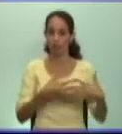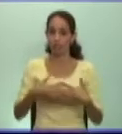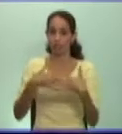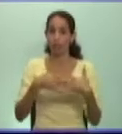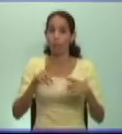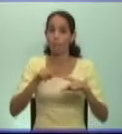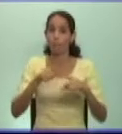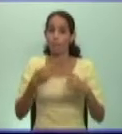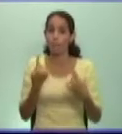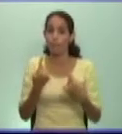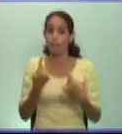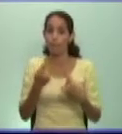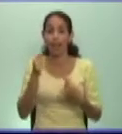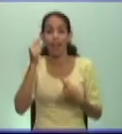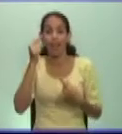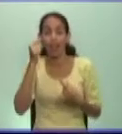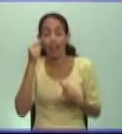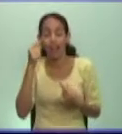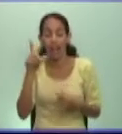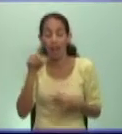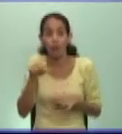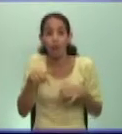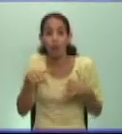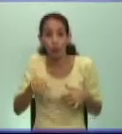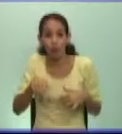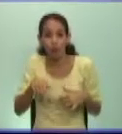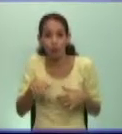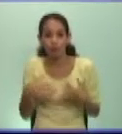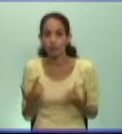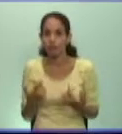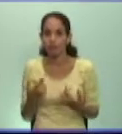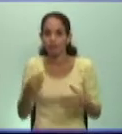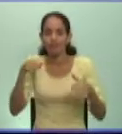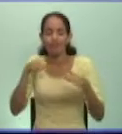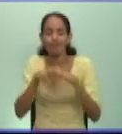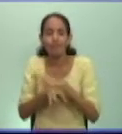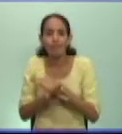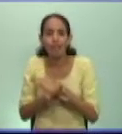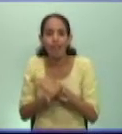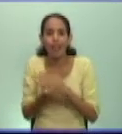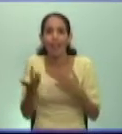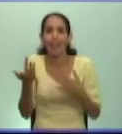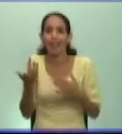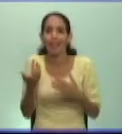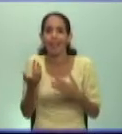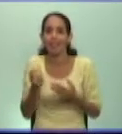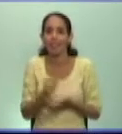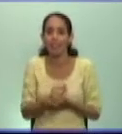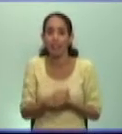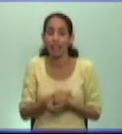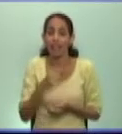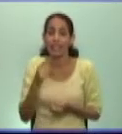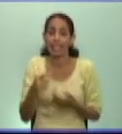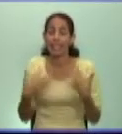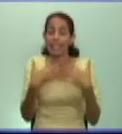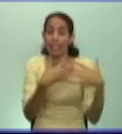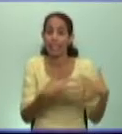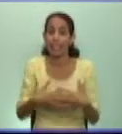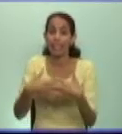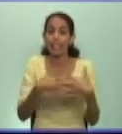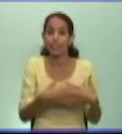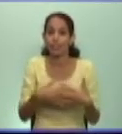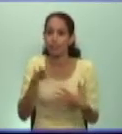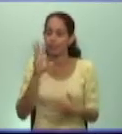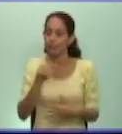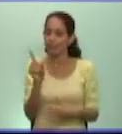sorpresivamente a una base naval norteamericana, Pearl Harbor, y a partir de aquí Estados Unidos tiene entonces que declararle la guerra al eje fascista